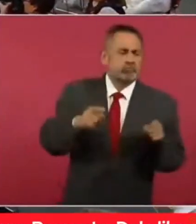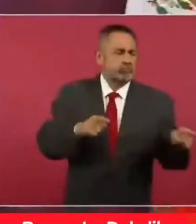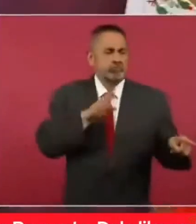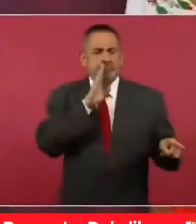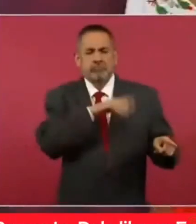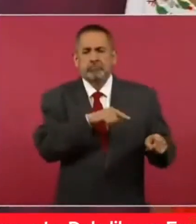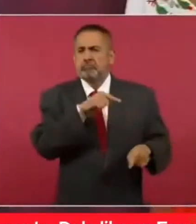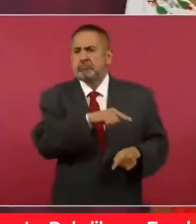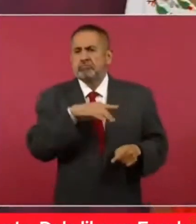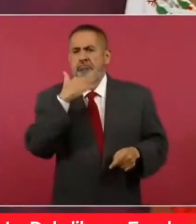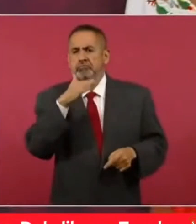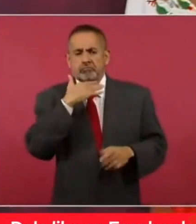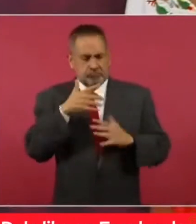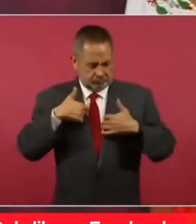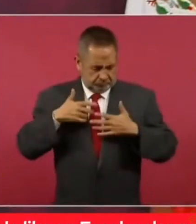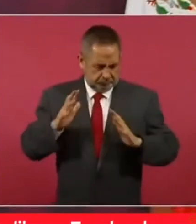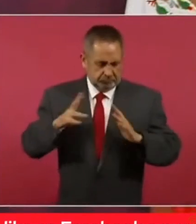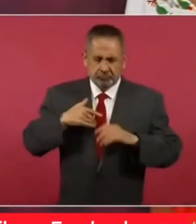por corrupción,